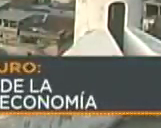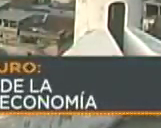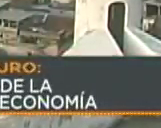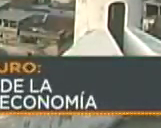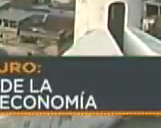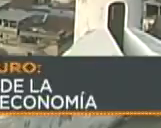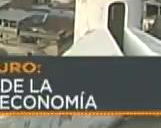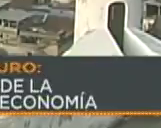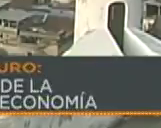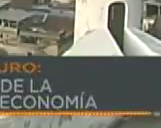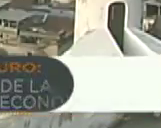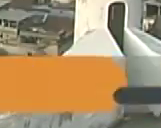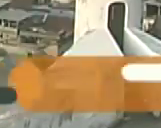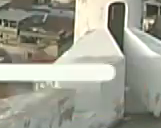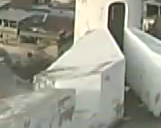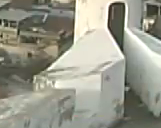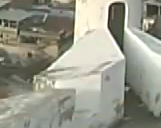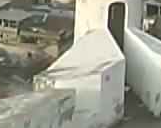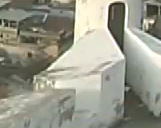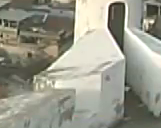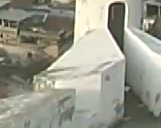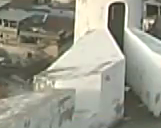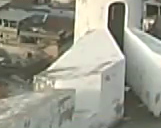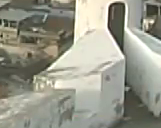Ustedes, guaireños, guaireñas,